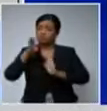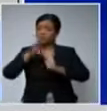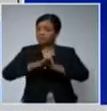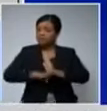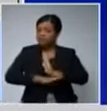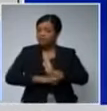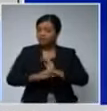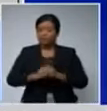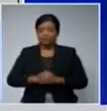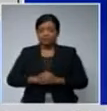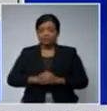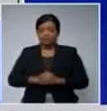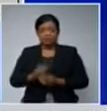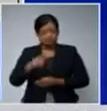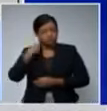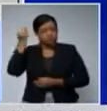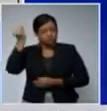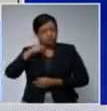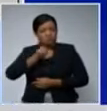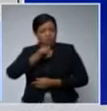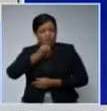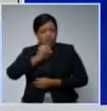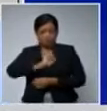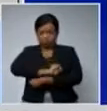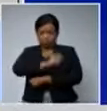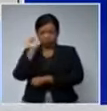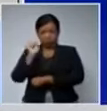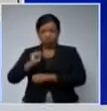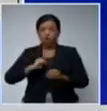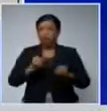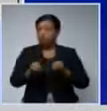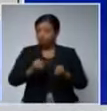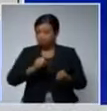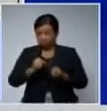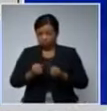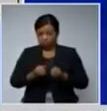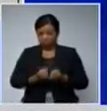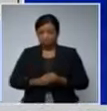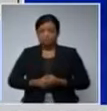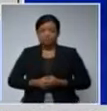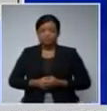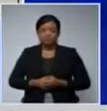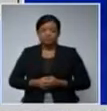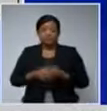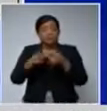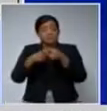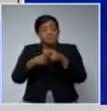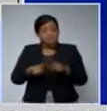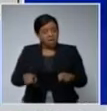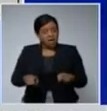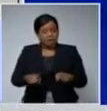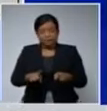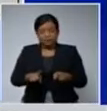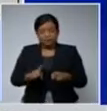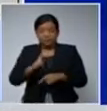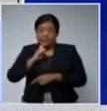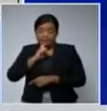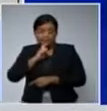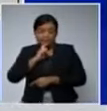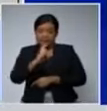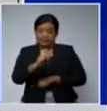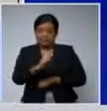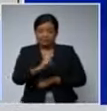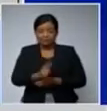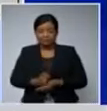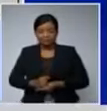No tengo duda de que lo van a lograr, porque otras veces lo han hecho, pero se ha hecho muy difícil en estos momentos.